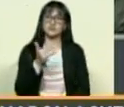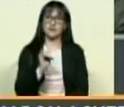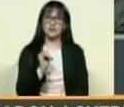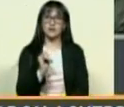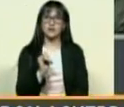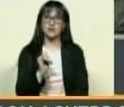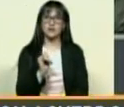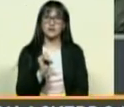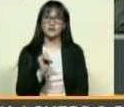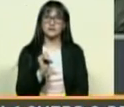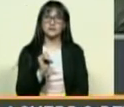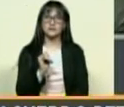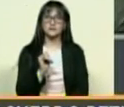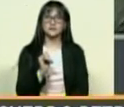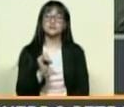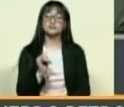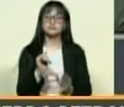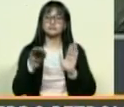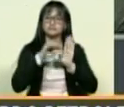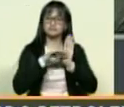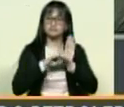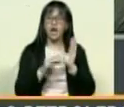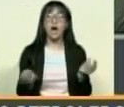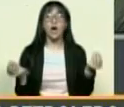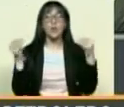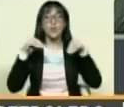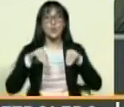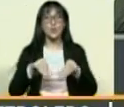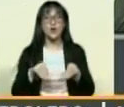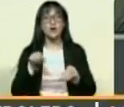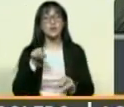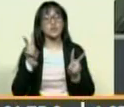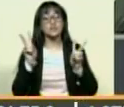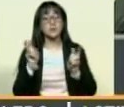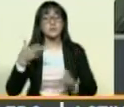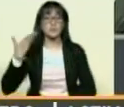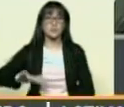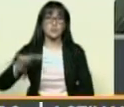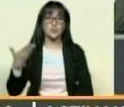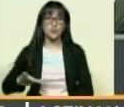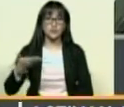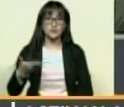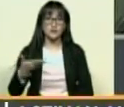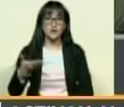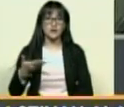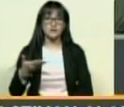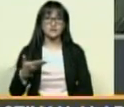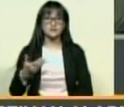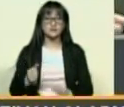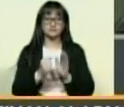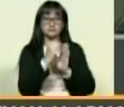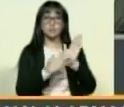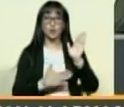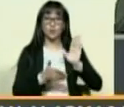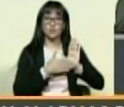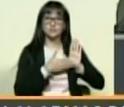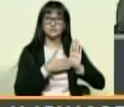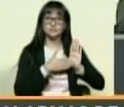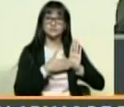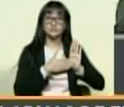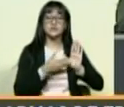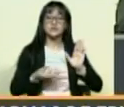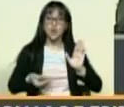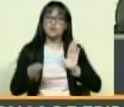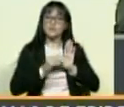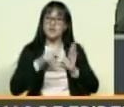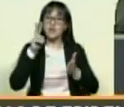y contestes y de acuerdo en que este es un tema central. Por eso esta declaración, que tuvimos la oportunidad de leerla